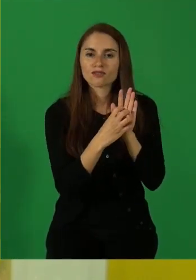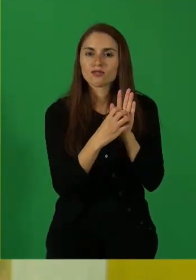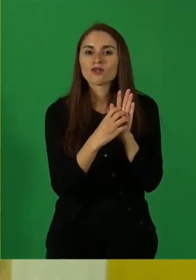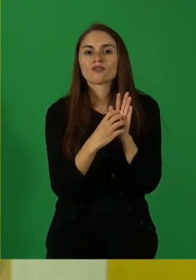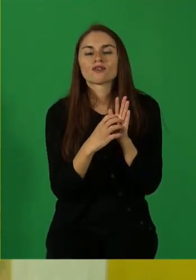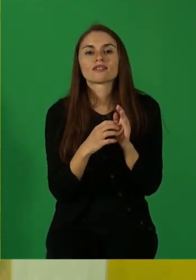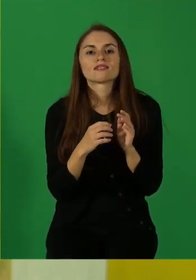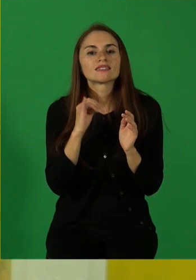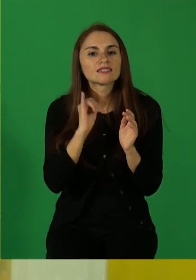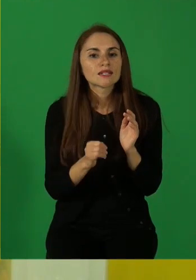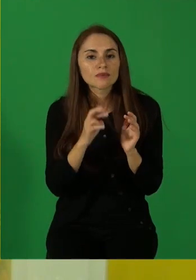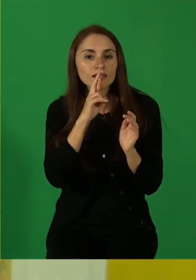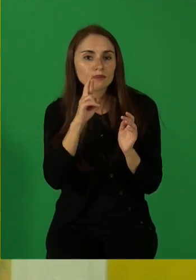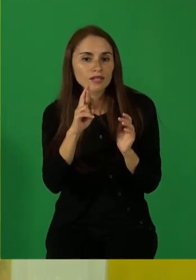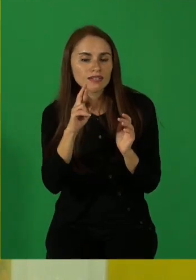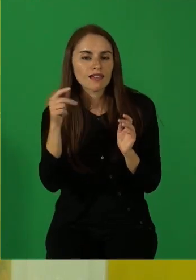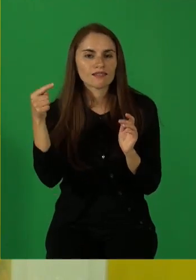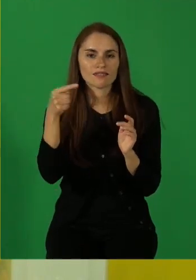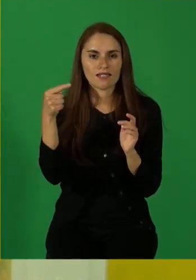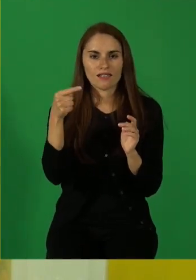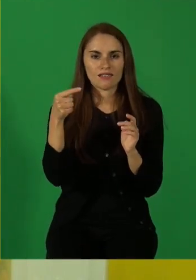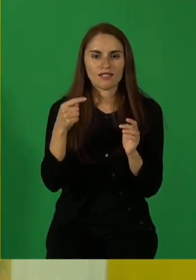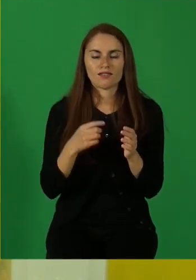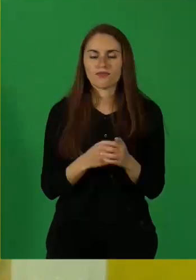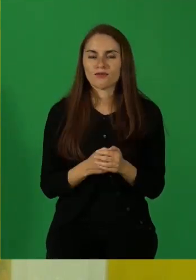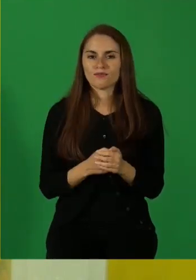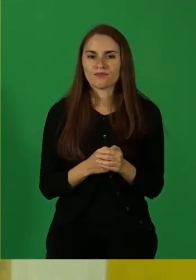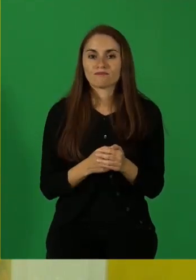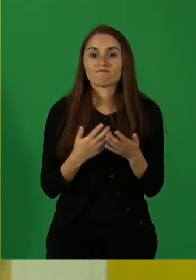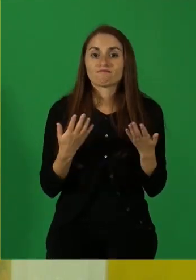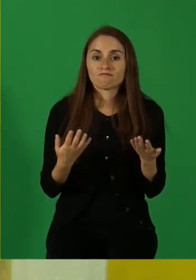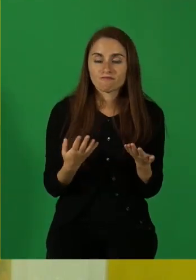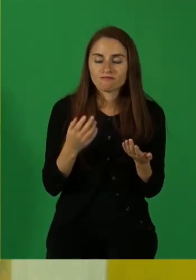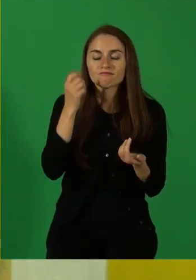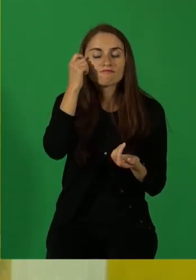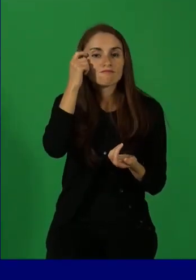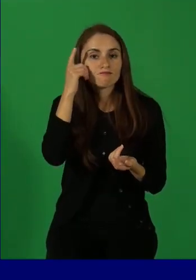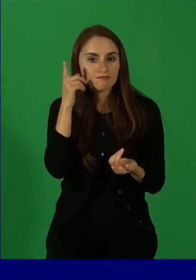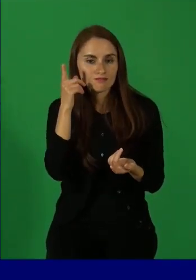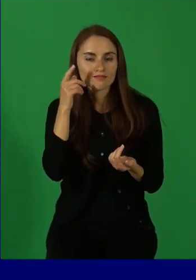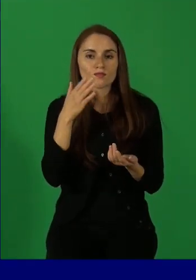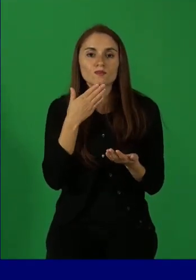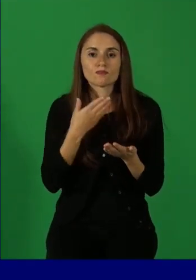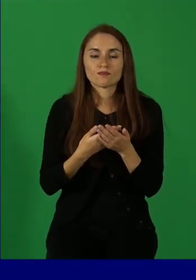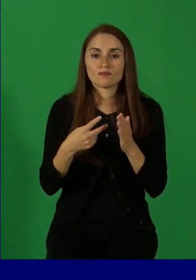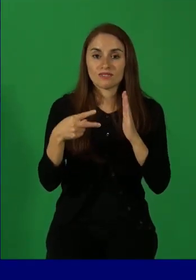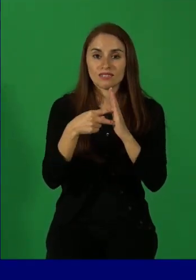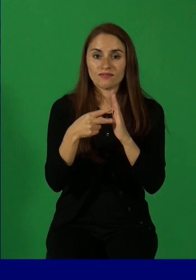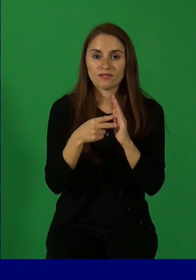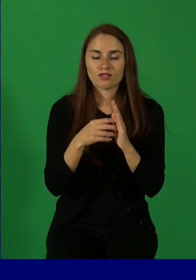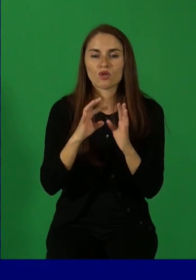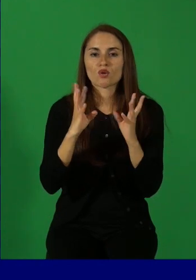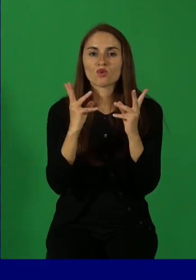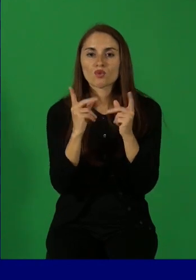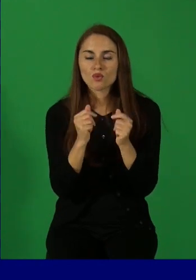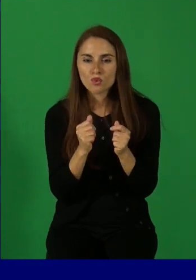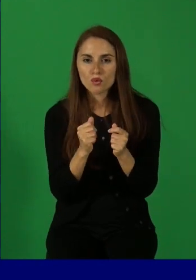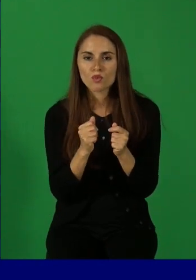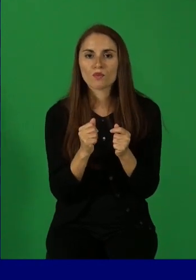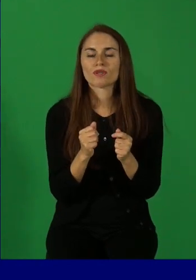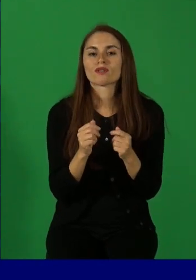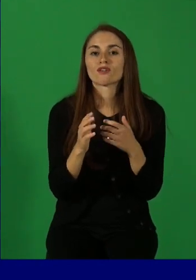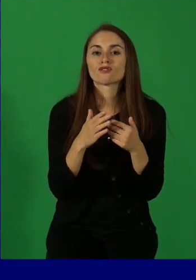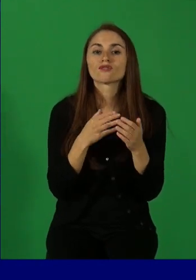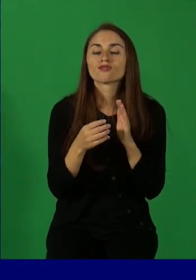va a ser negativo. Muy bien. Entonces, cada vez que dividas números enteros donde